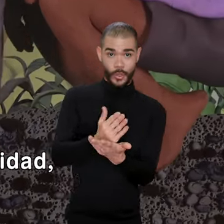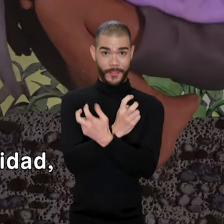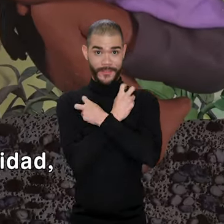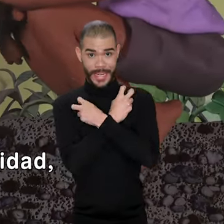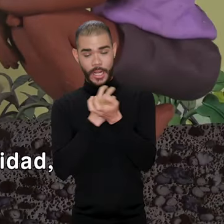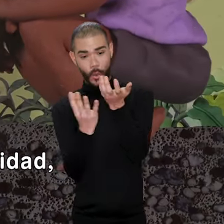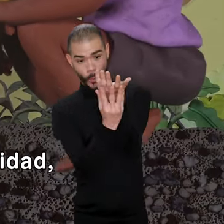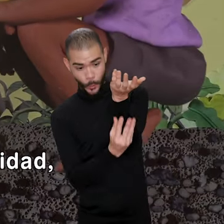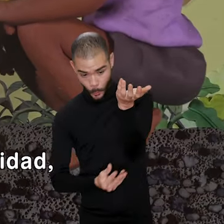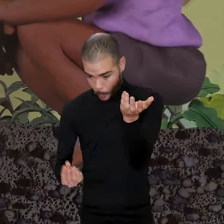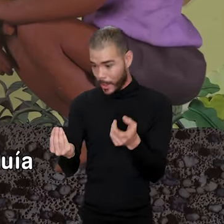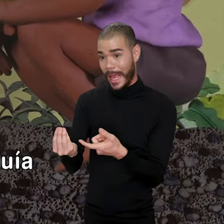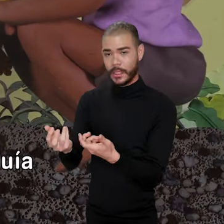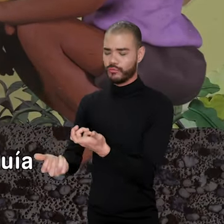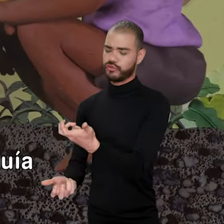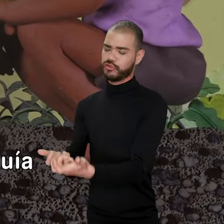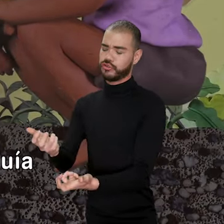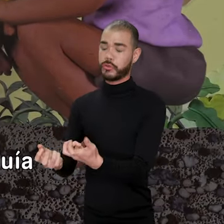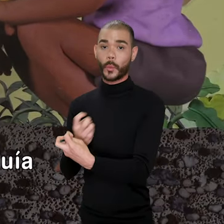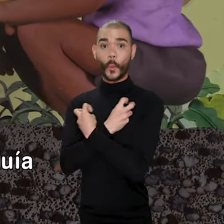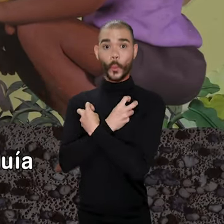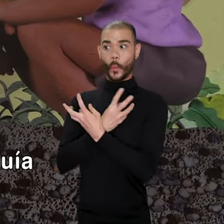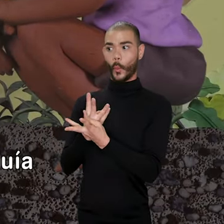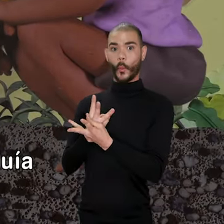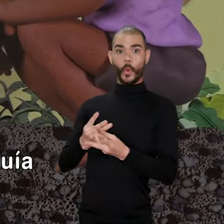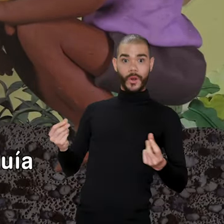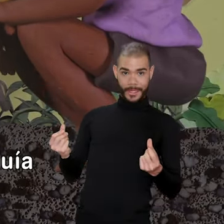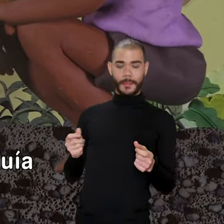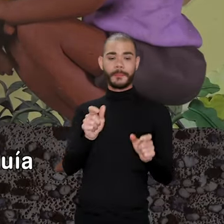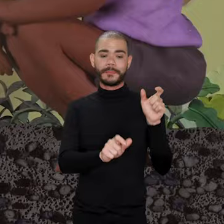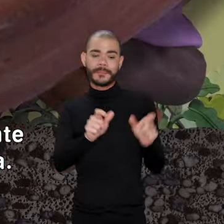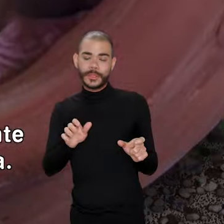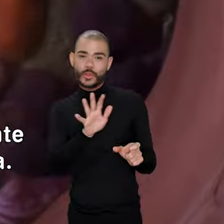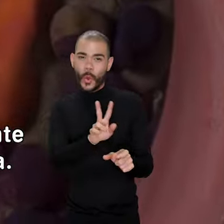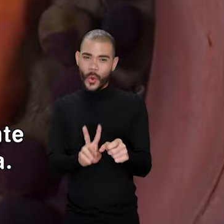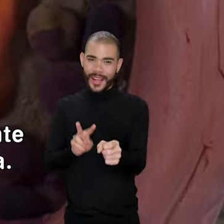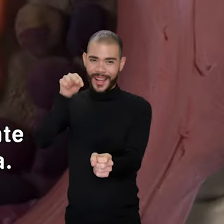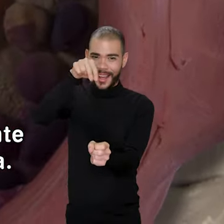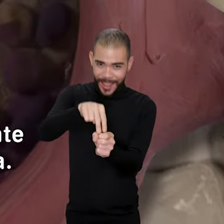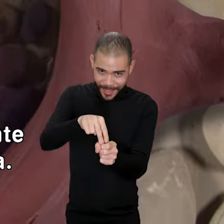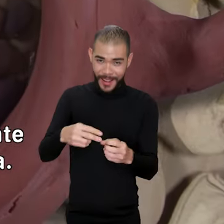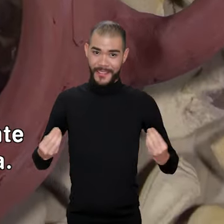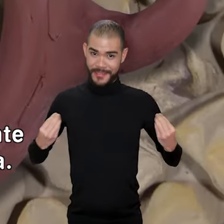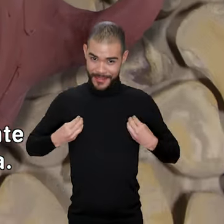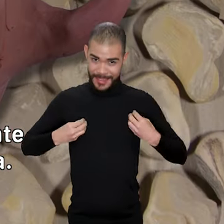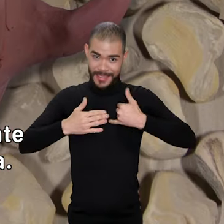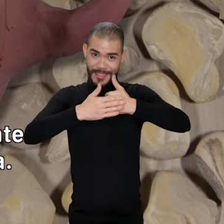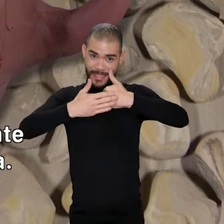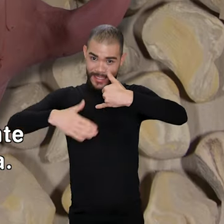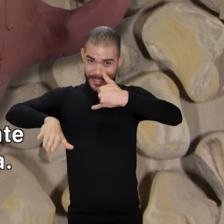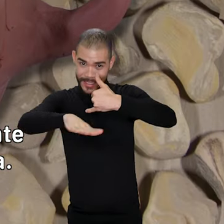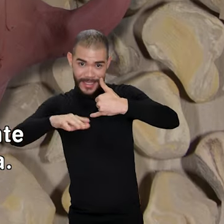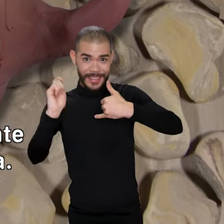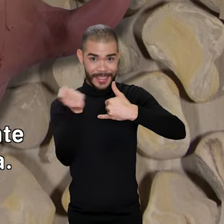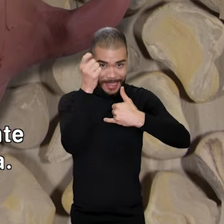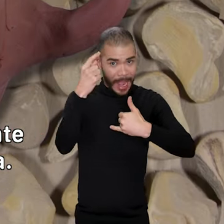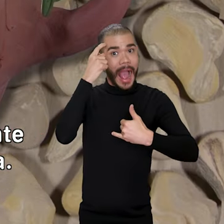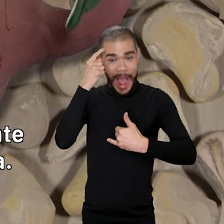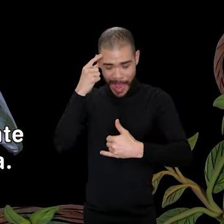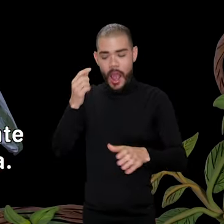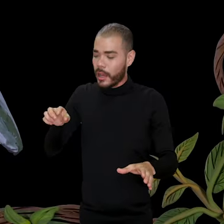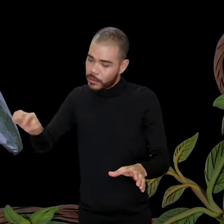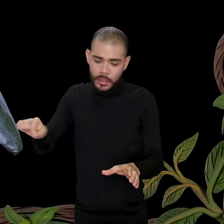pierde su toxicidad, es empleado por los indígenas de la Orinoquía para preparar una salsa picante con hormigas llamada